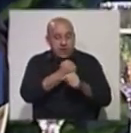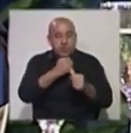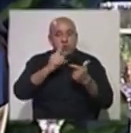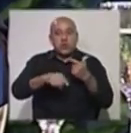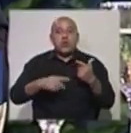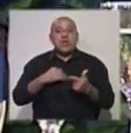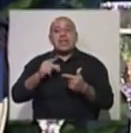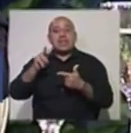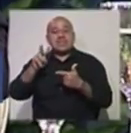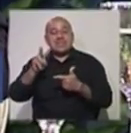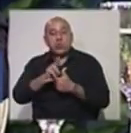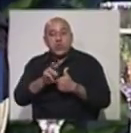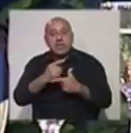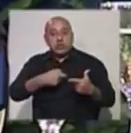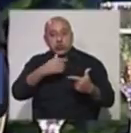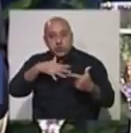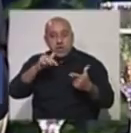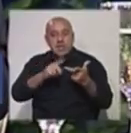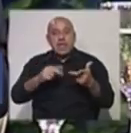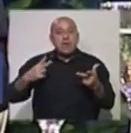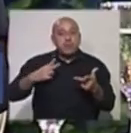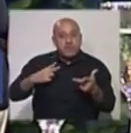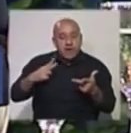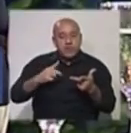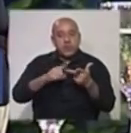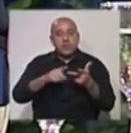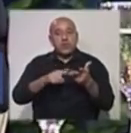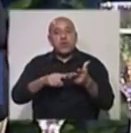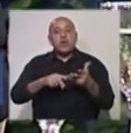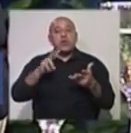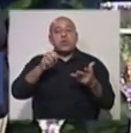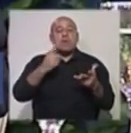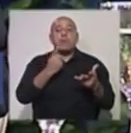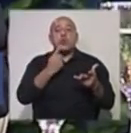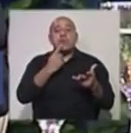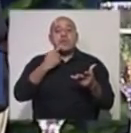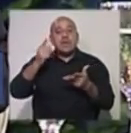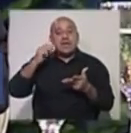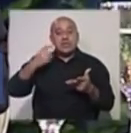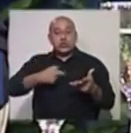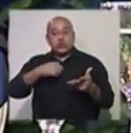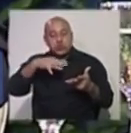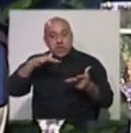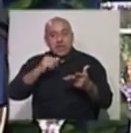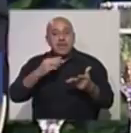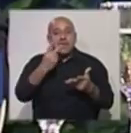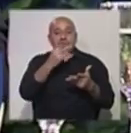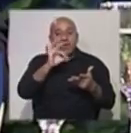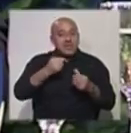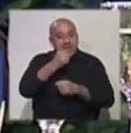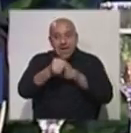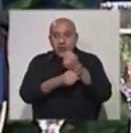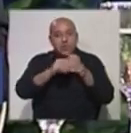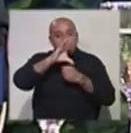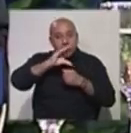seguridad social, privatizaciones y una disminución de las políticas sociales por 20 años. Un gobierno que no fue